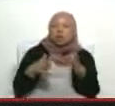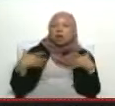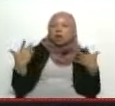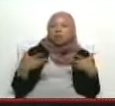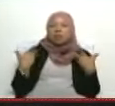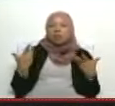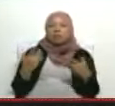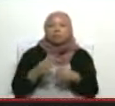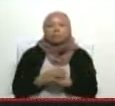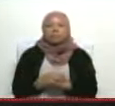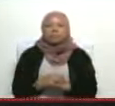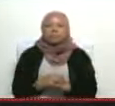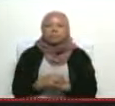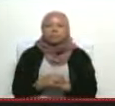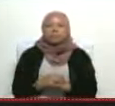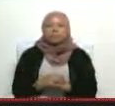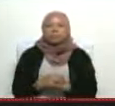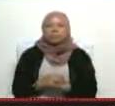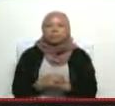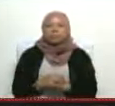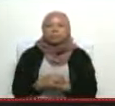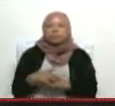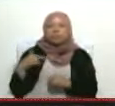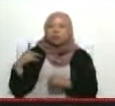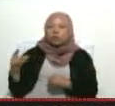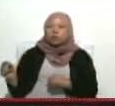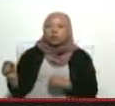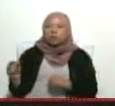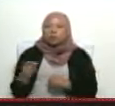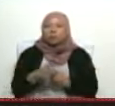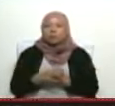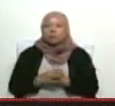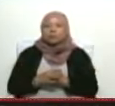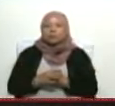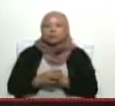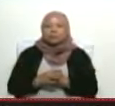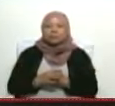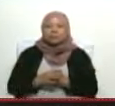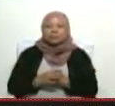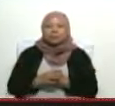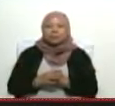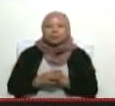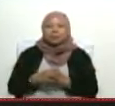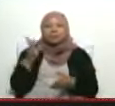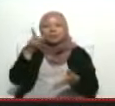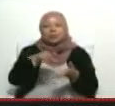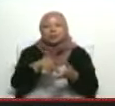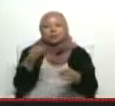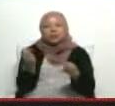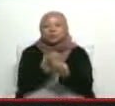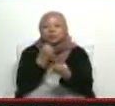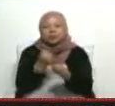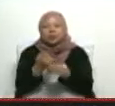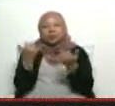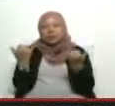mucho, porque ellos dicen, vámonos allá, vámonos, pero es el demonio el que está bajando con ellos.